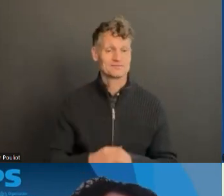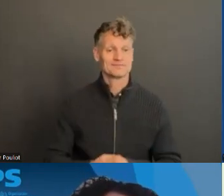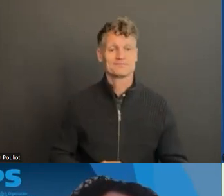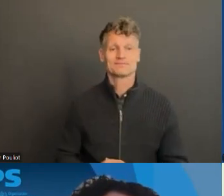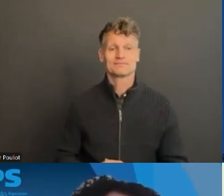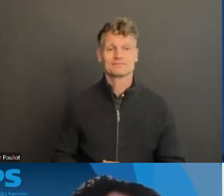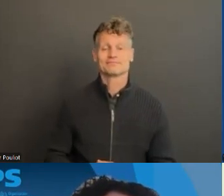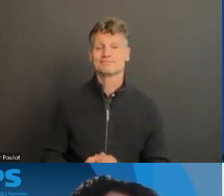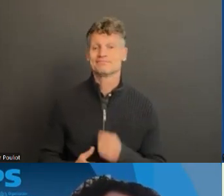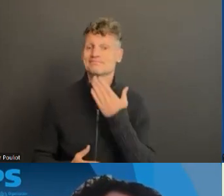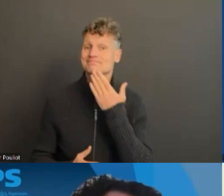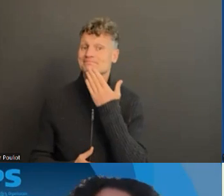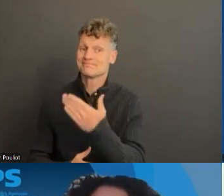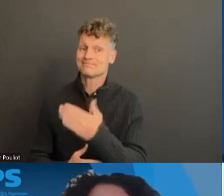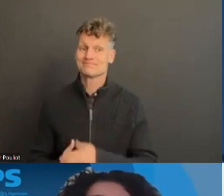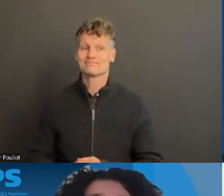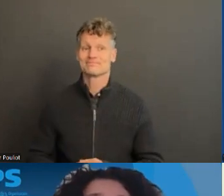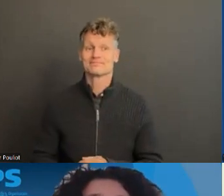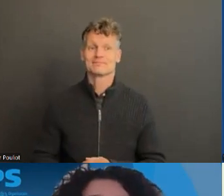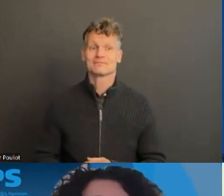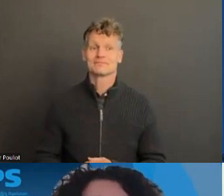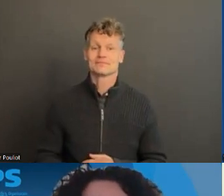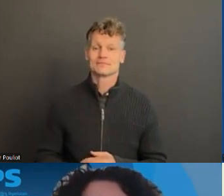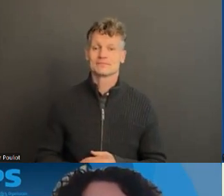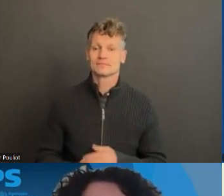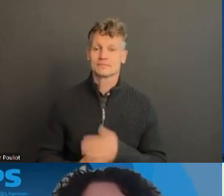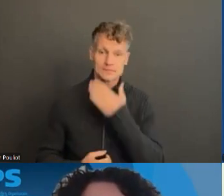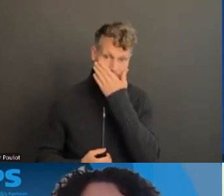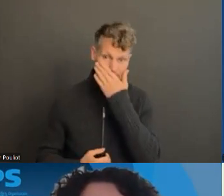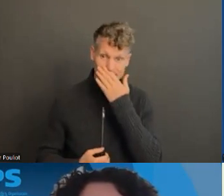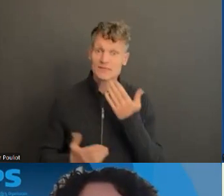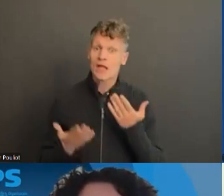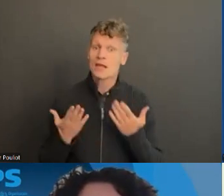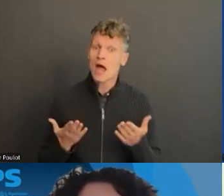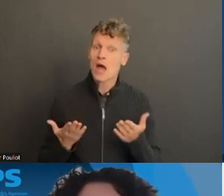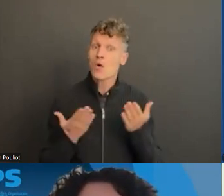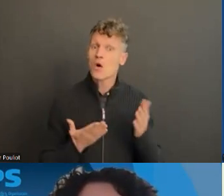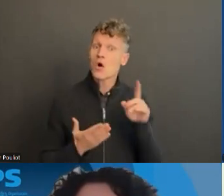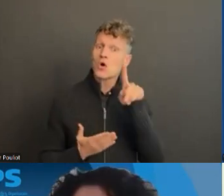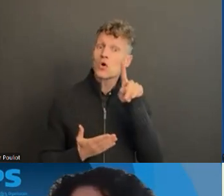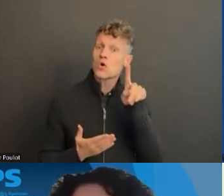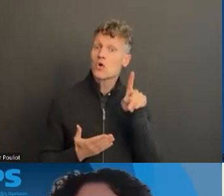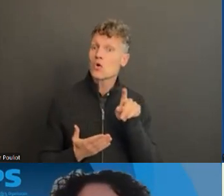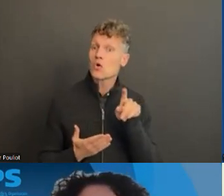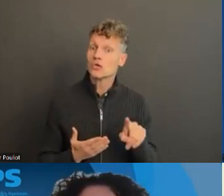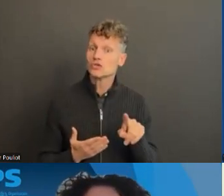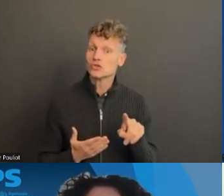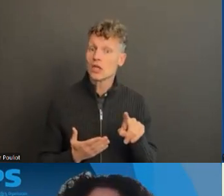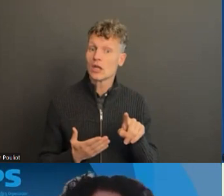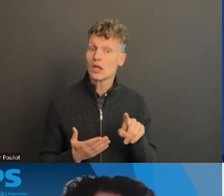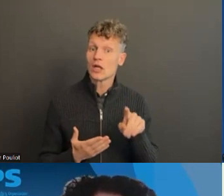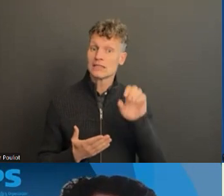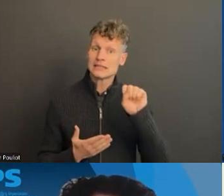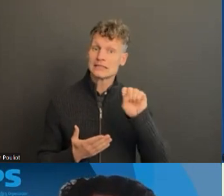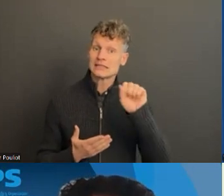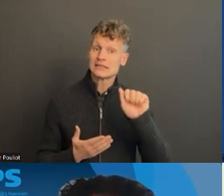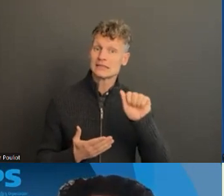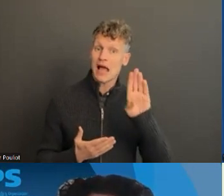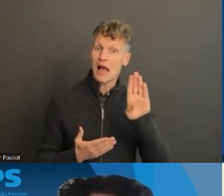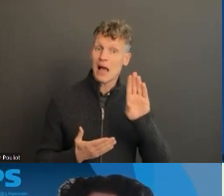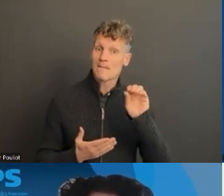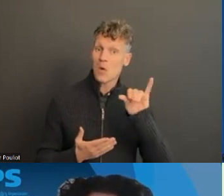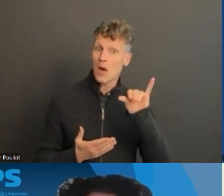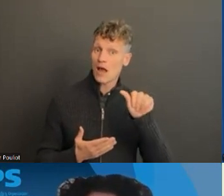Thank you, Dr. Ariel. I think next we have a question Gracias, for Dr. Marta doctora. Saboya. Ahora tenemos una pregunta para la doctora